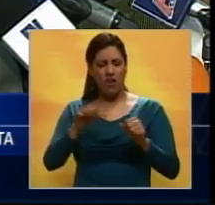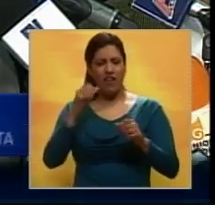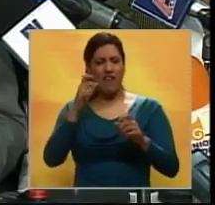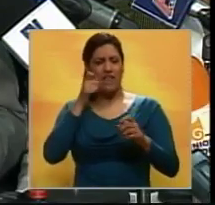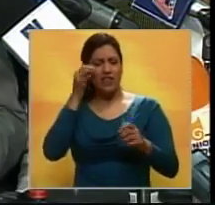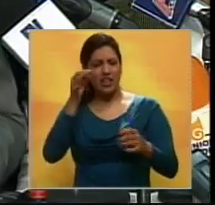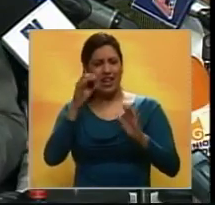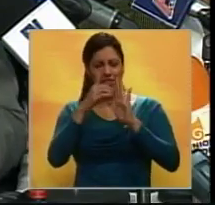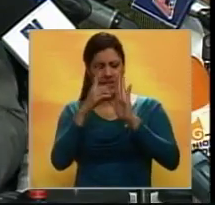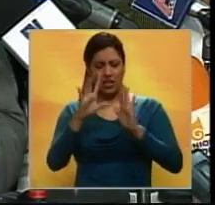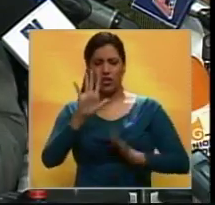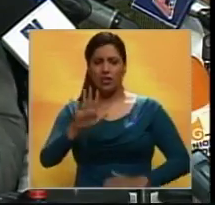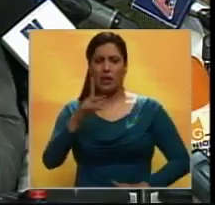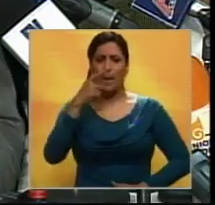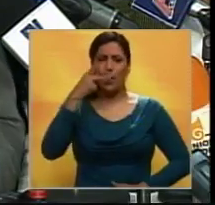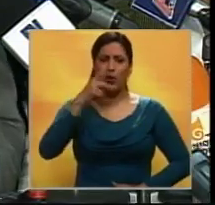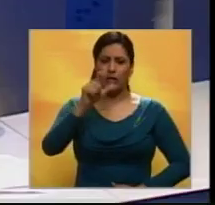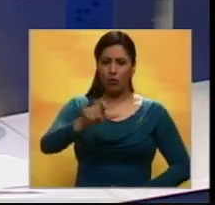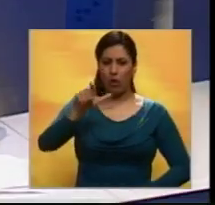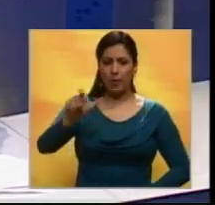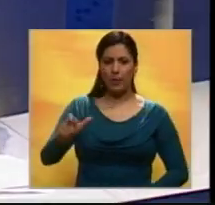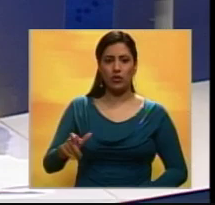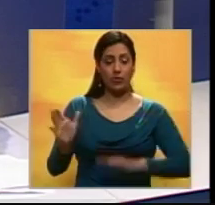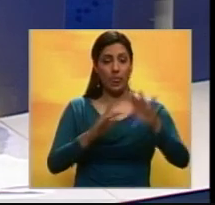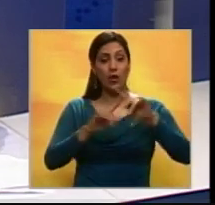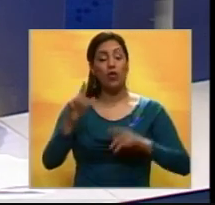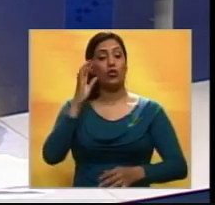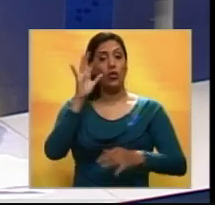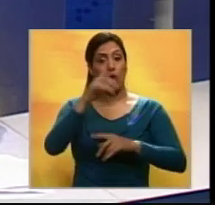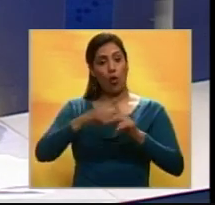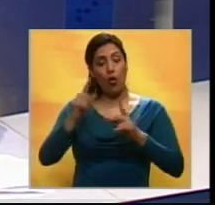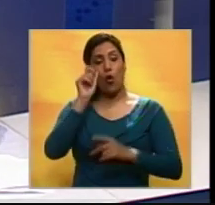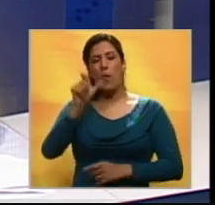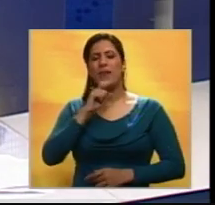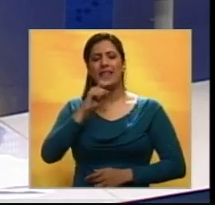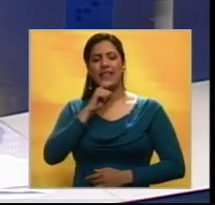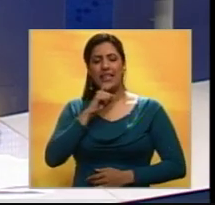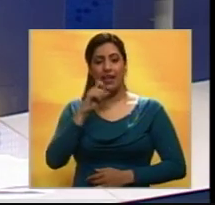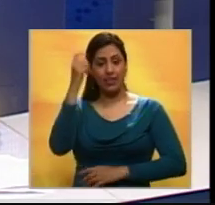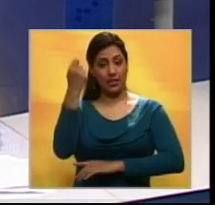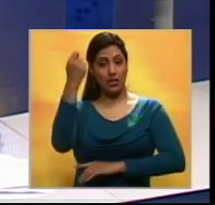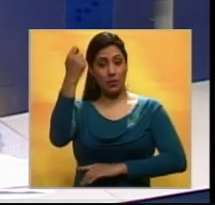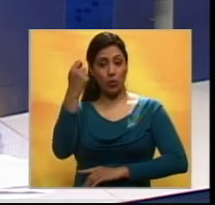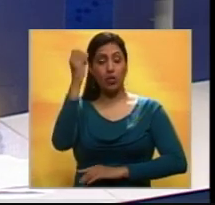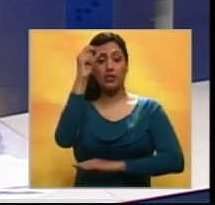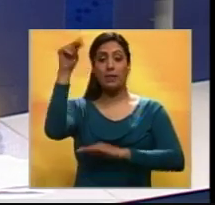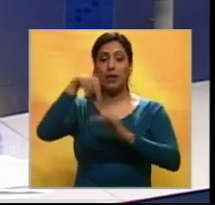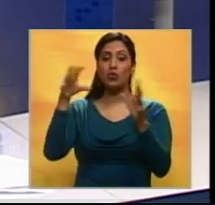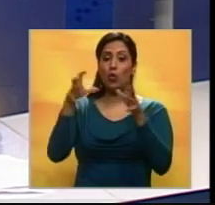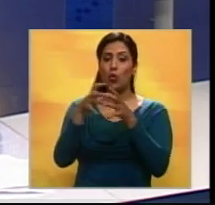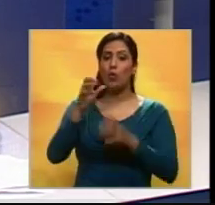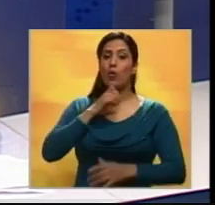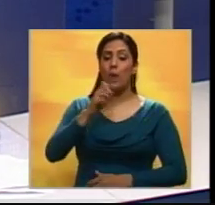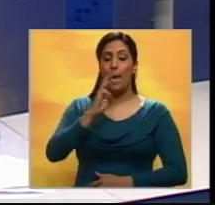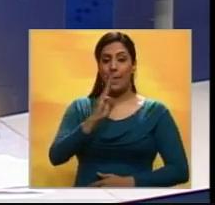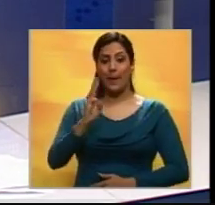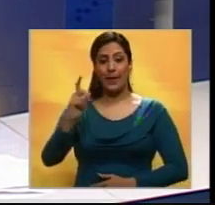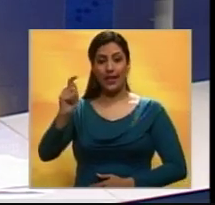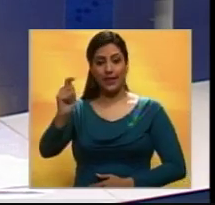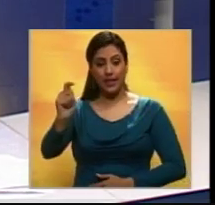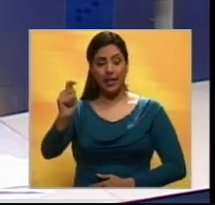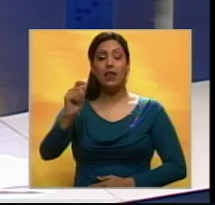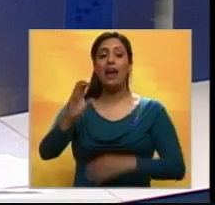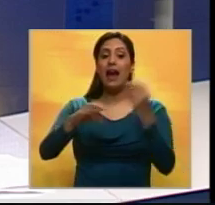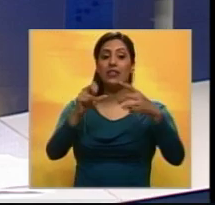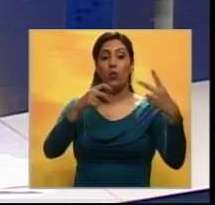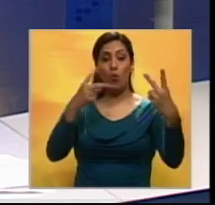confiscatoria de los derechos políticos ciudadanos. A juicio de Eustoquio Contreras, diputado ante la Asamblea Nacional por el gran polo patriótico,